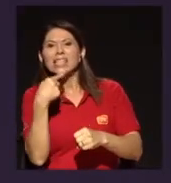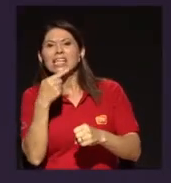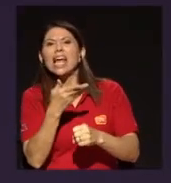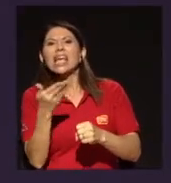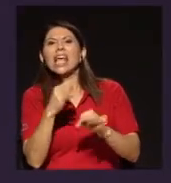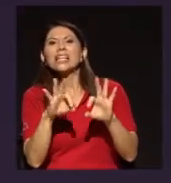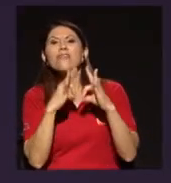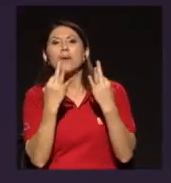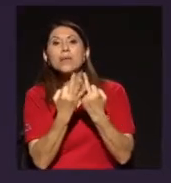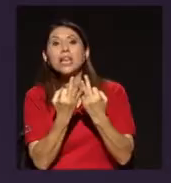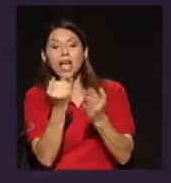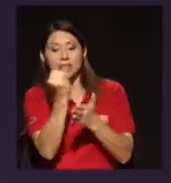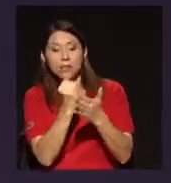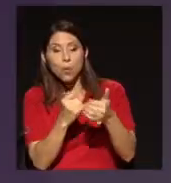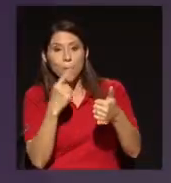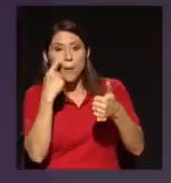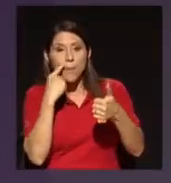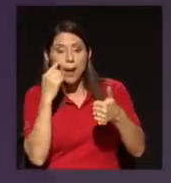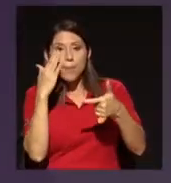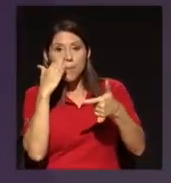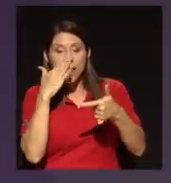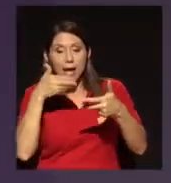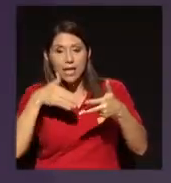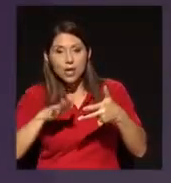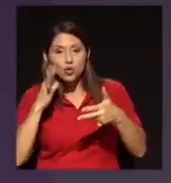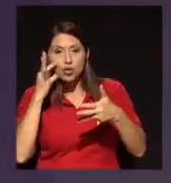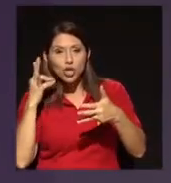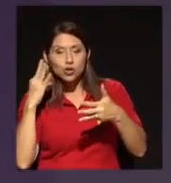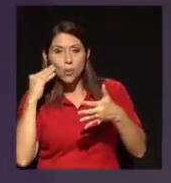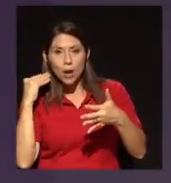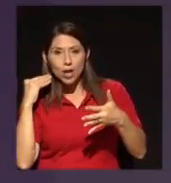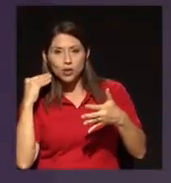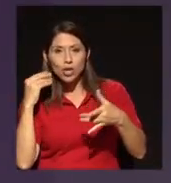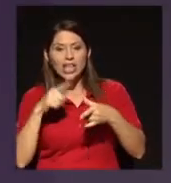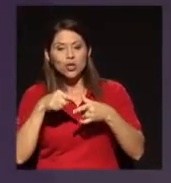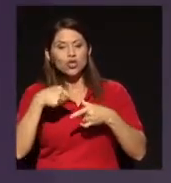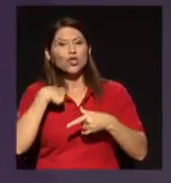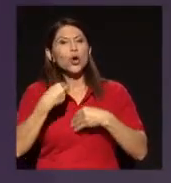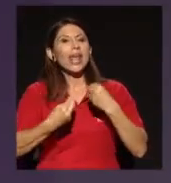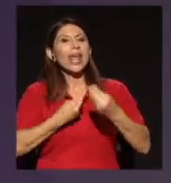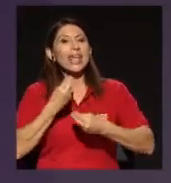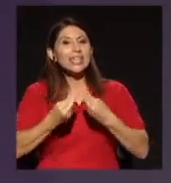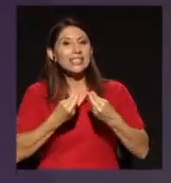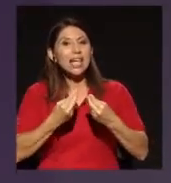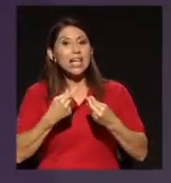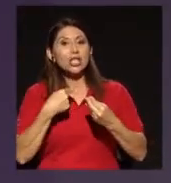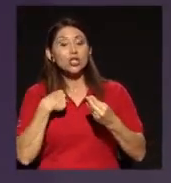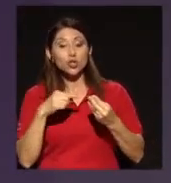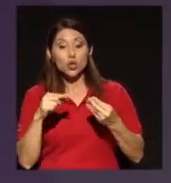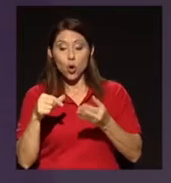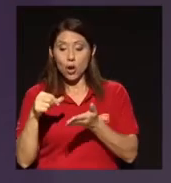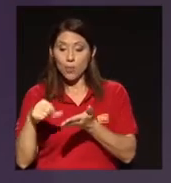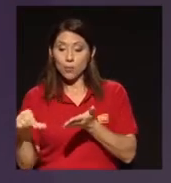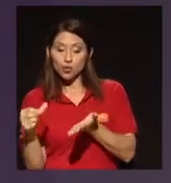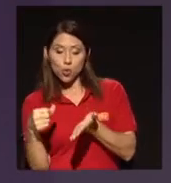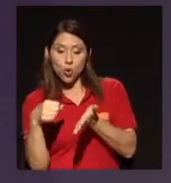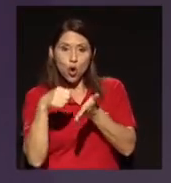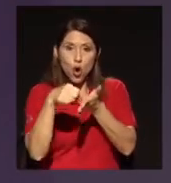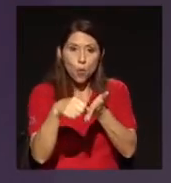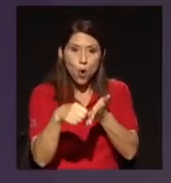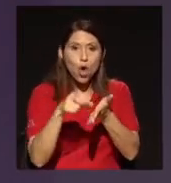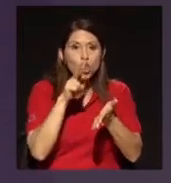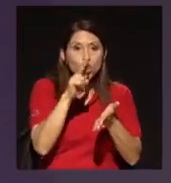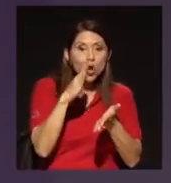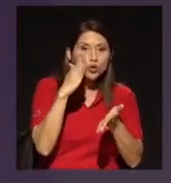el dibujo del papá, la mamá, los hijos y los tíos y los abuelos. ¿Qué fue lo que yo hice? Le puse un cromo, dos mamás, mamá 1,